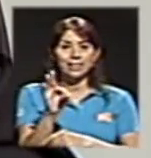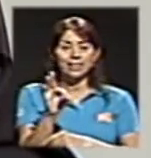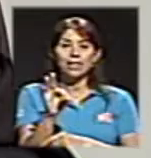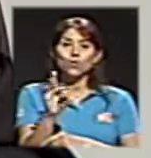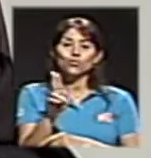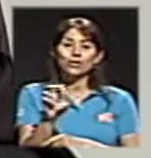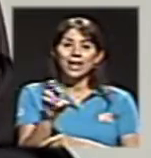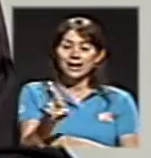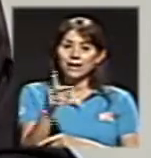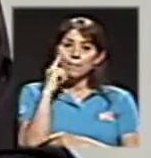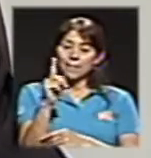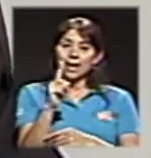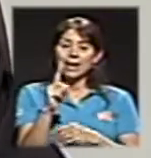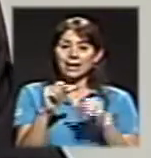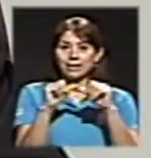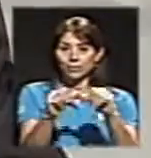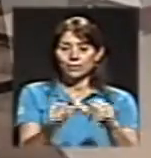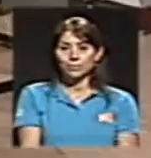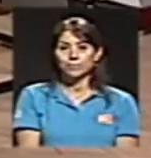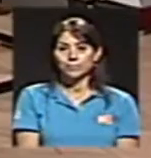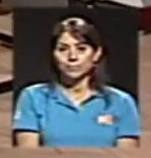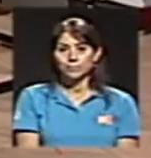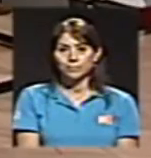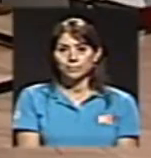regrese una vez que nos corte.